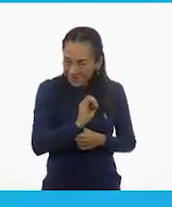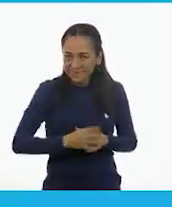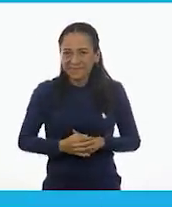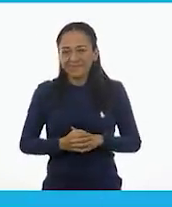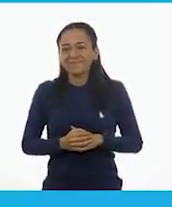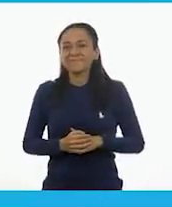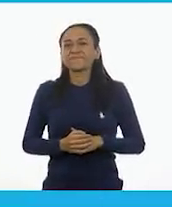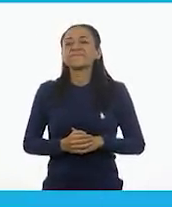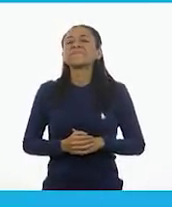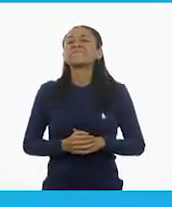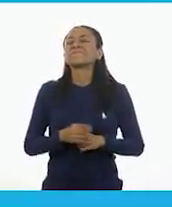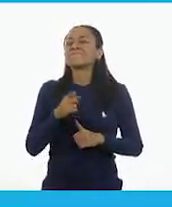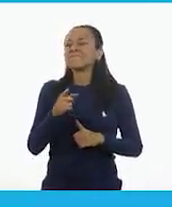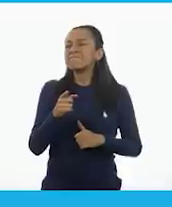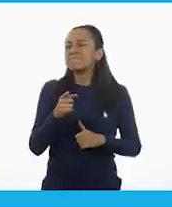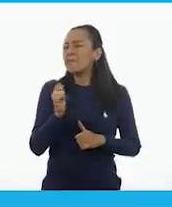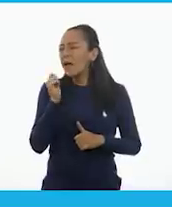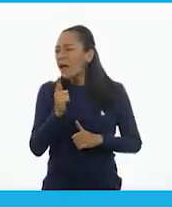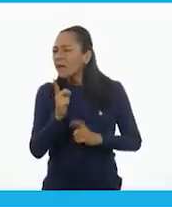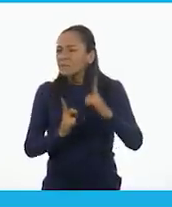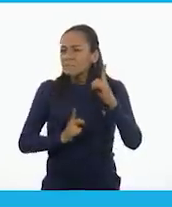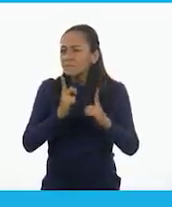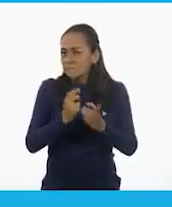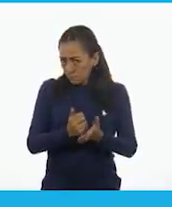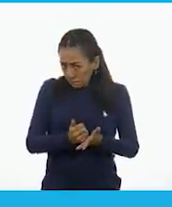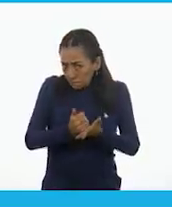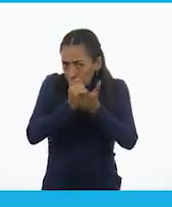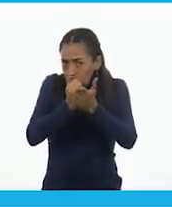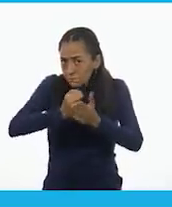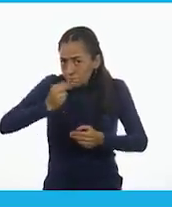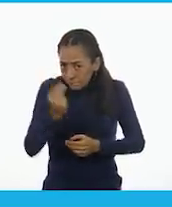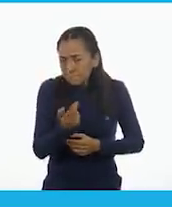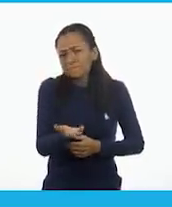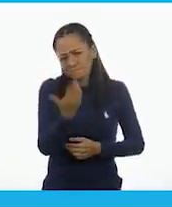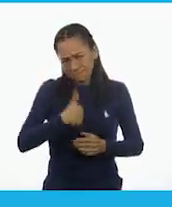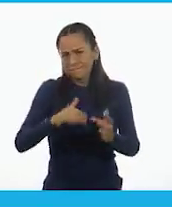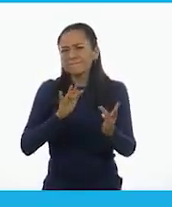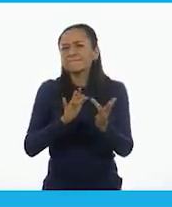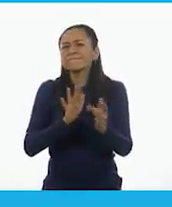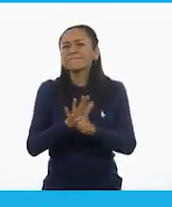Si necesitas ayuda para resolver tus dudas, contáctanos.